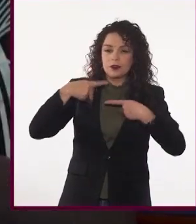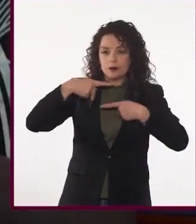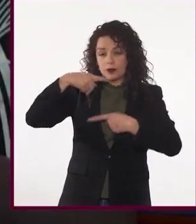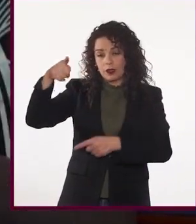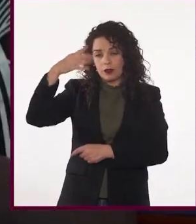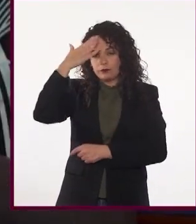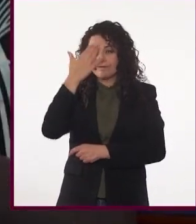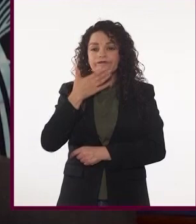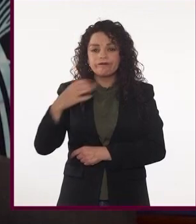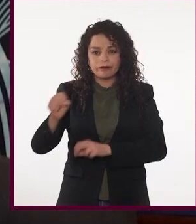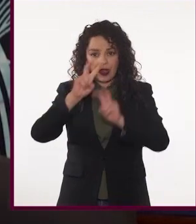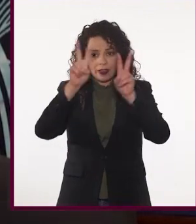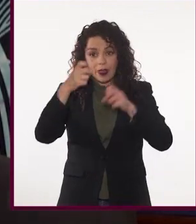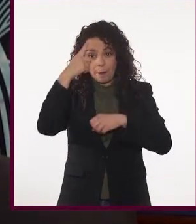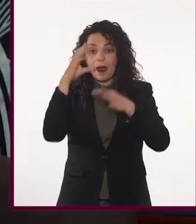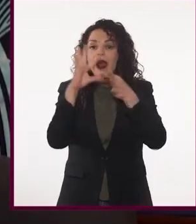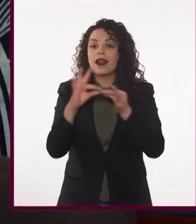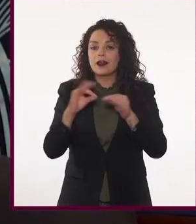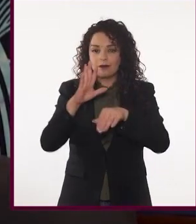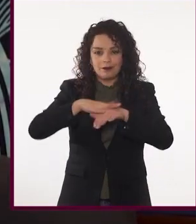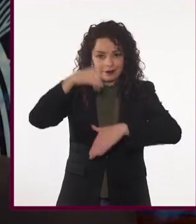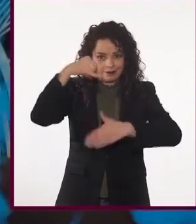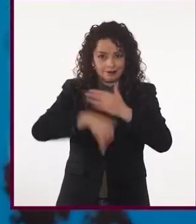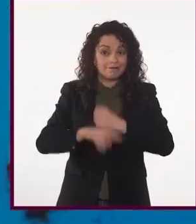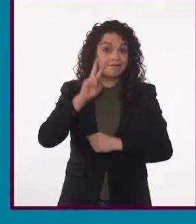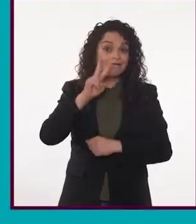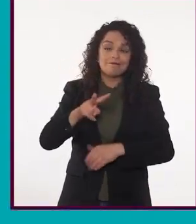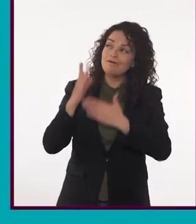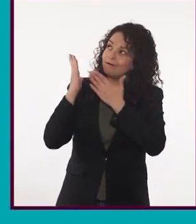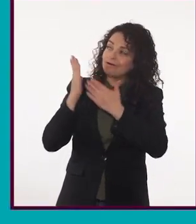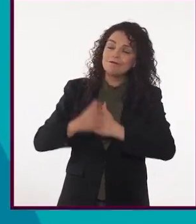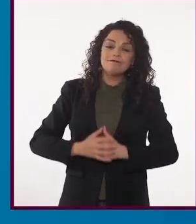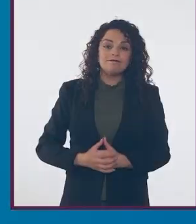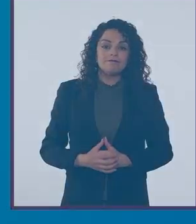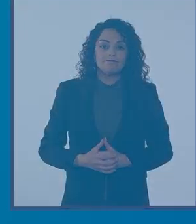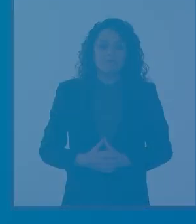una experta en el tema para que nos lo explique. Vamos a verlo.